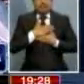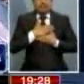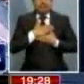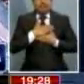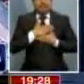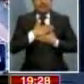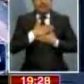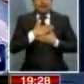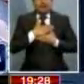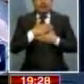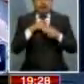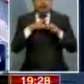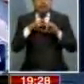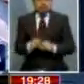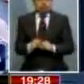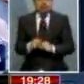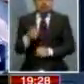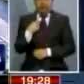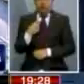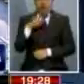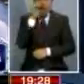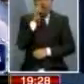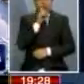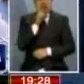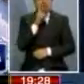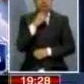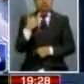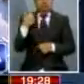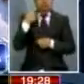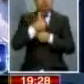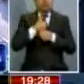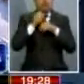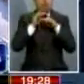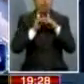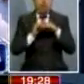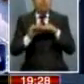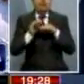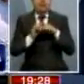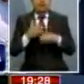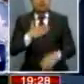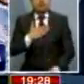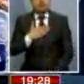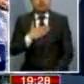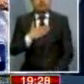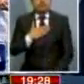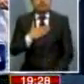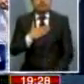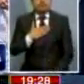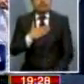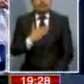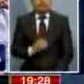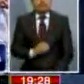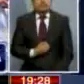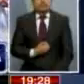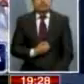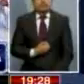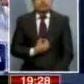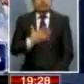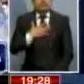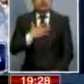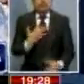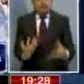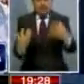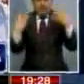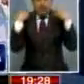yo este puesto no lo he buscado, pero lo he recibido con humildad, con un enorme sentido de